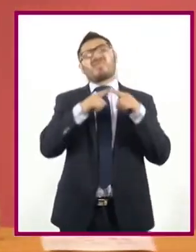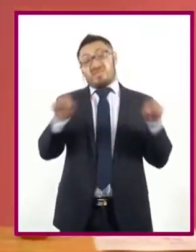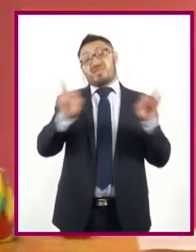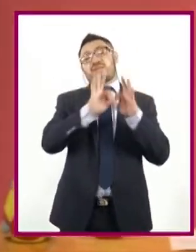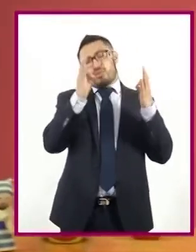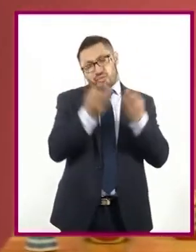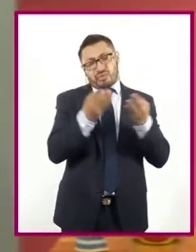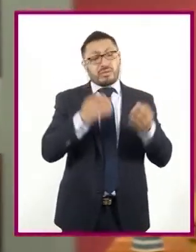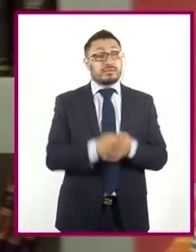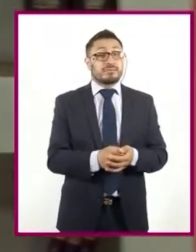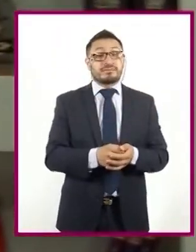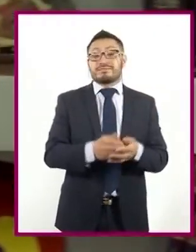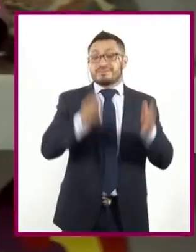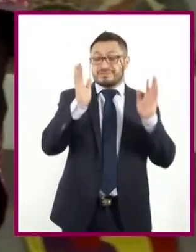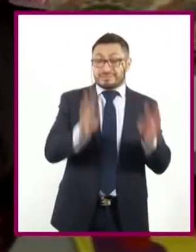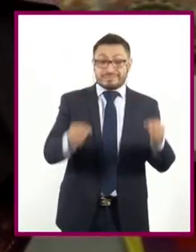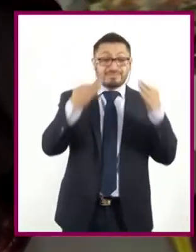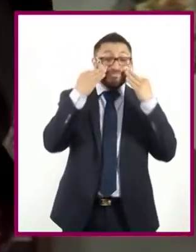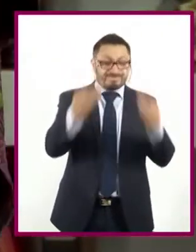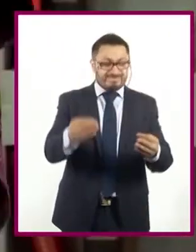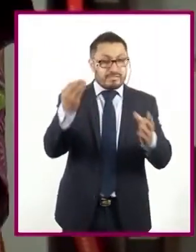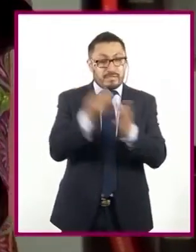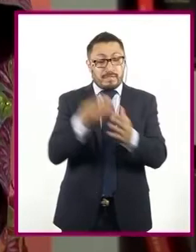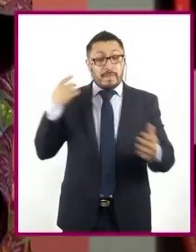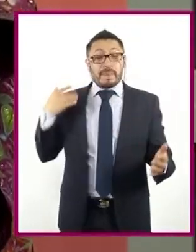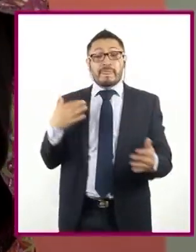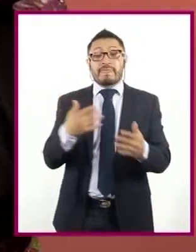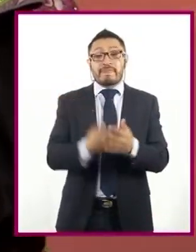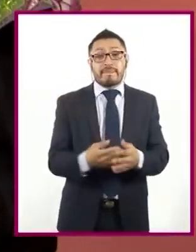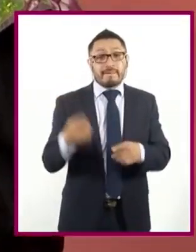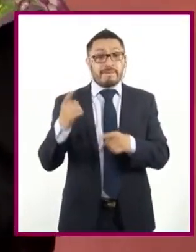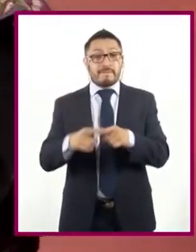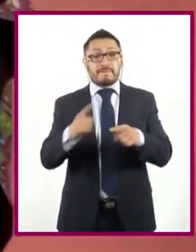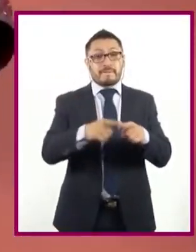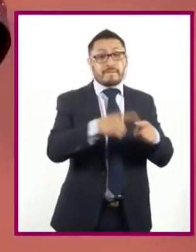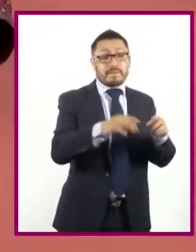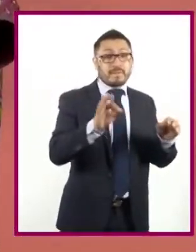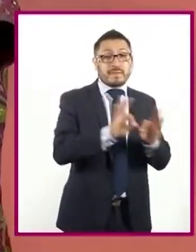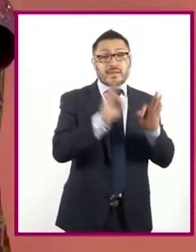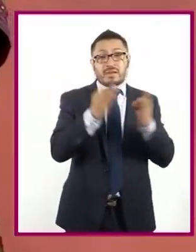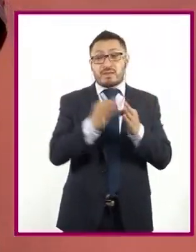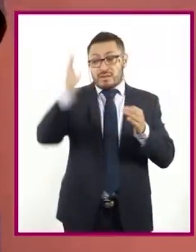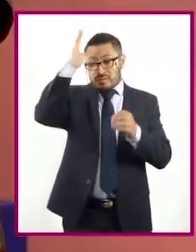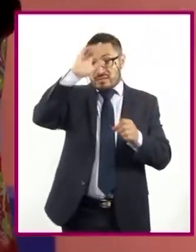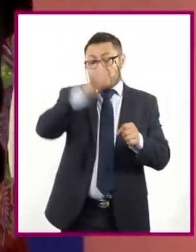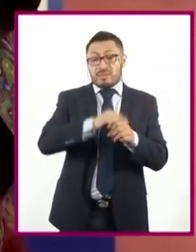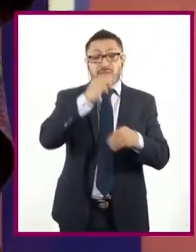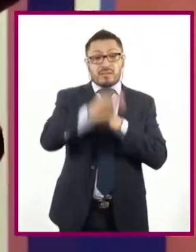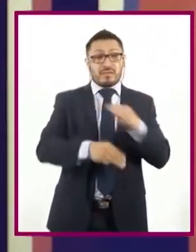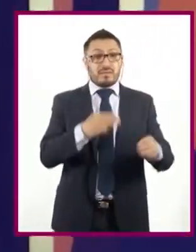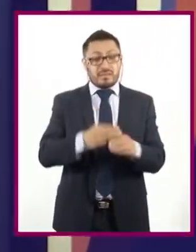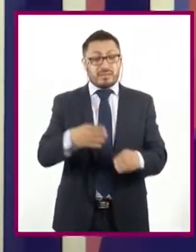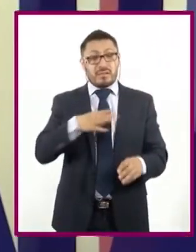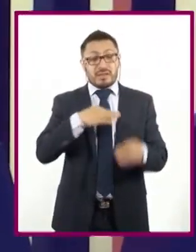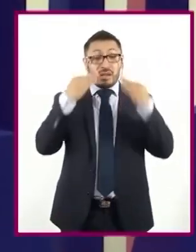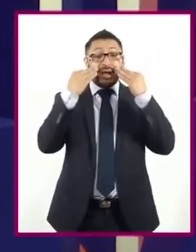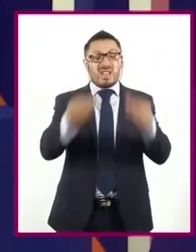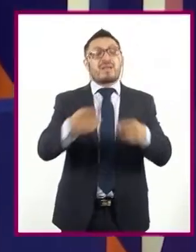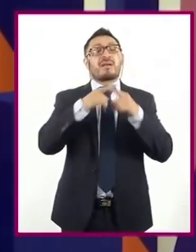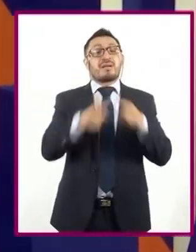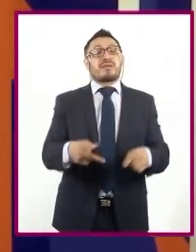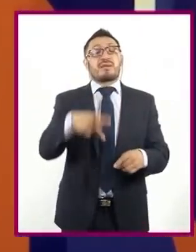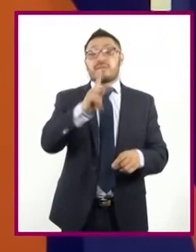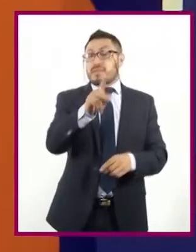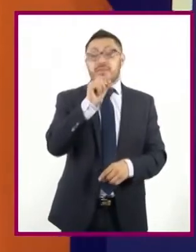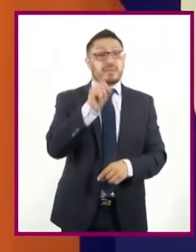Como pudimos darnos cuenta a lo largo de la sesión, las diversas culturas del mundo pueden marcar nuestras diferencias, pero al mismo tiempo